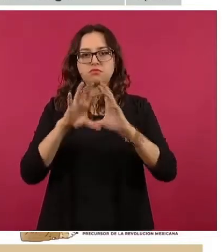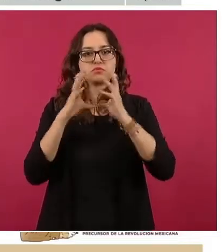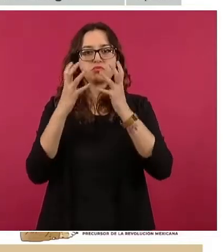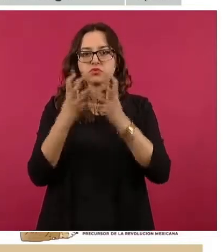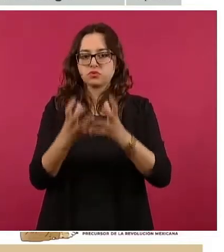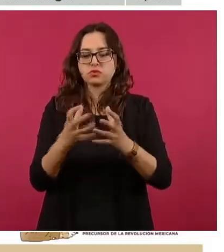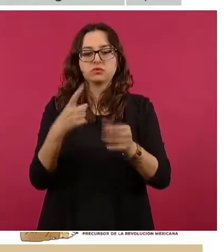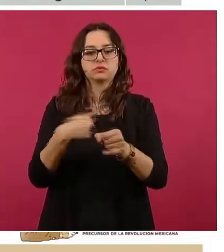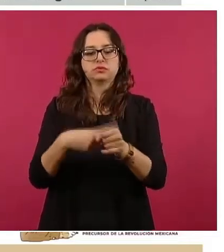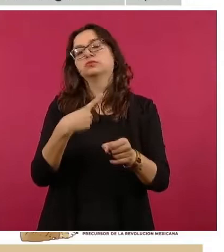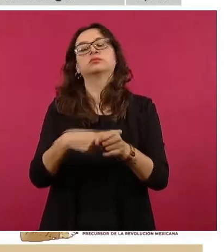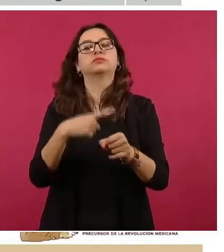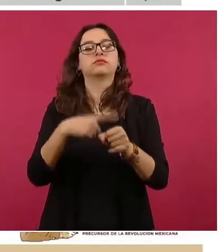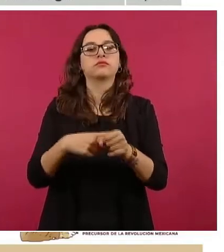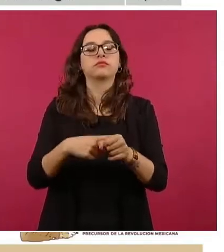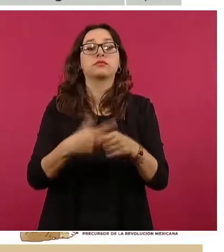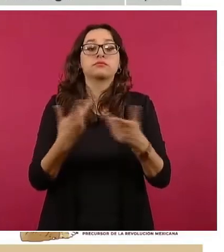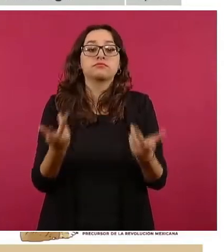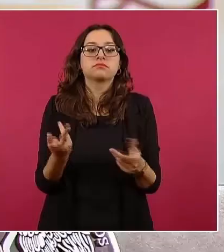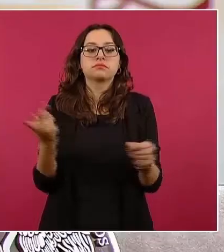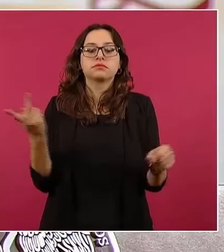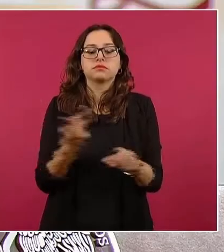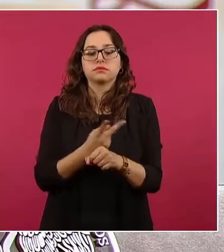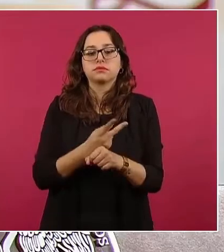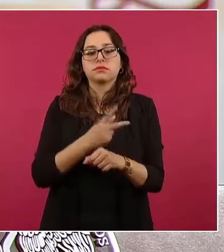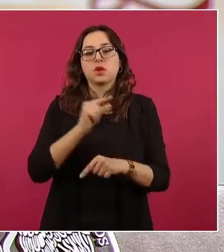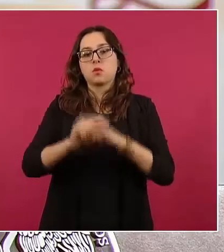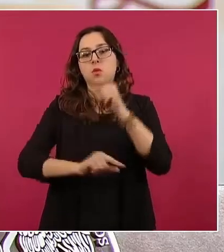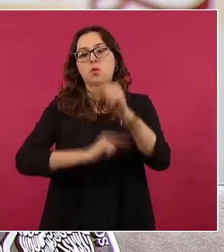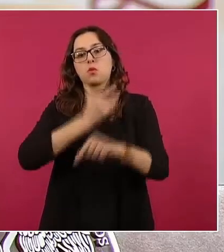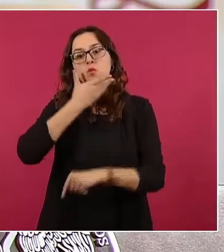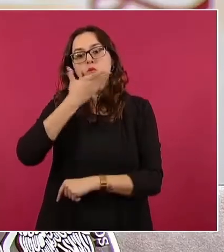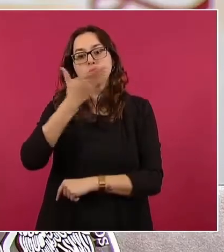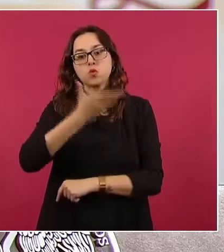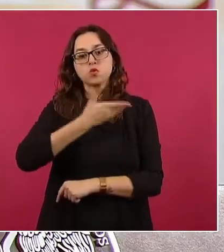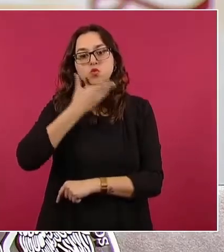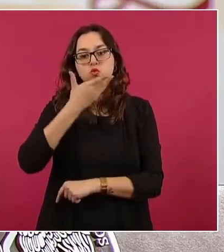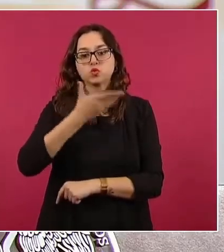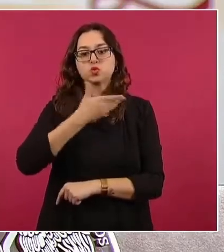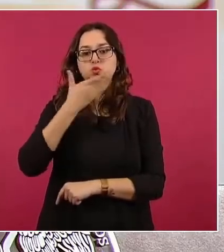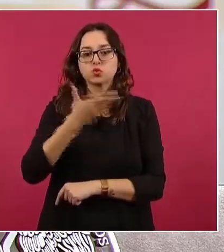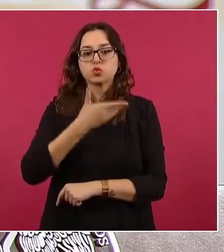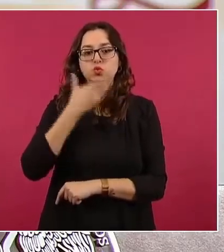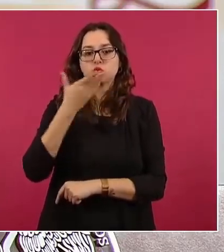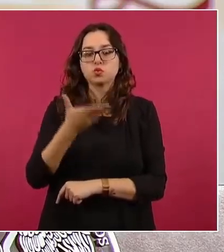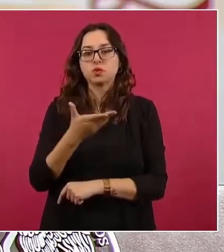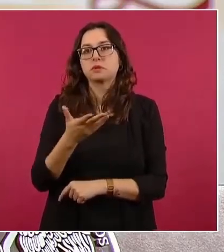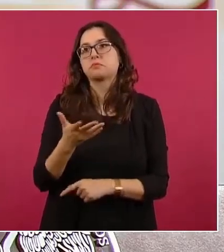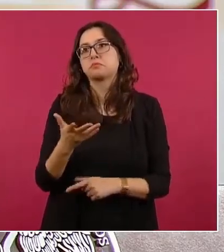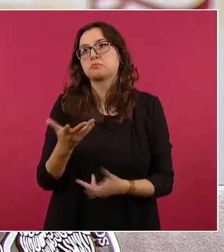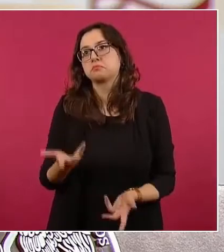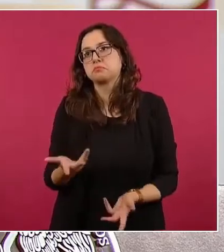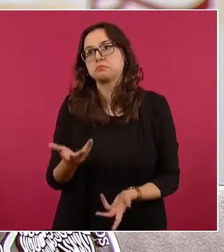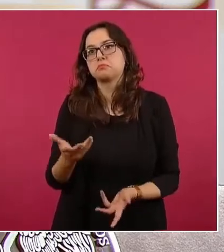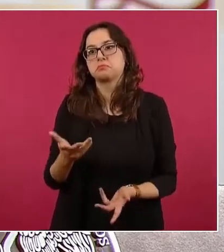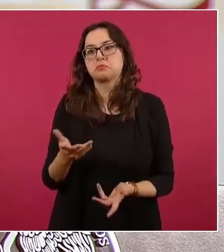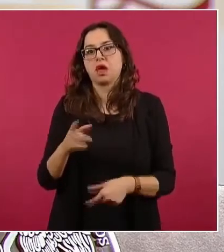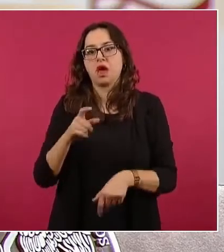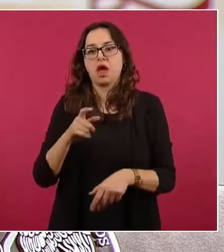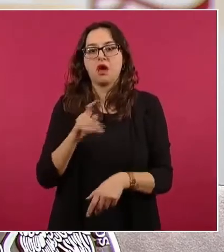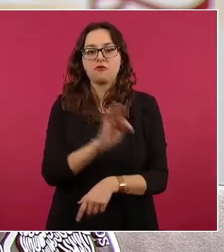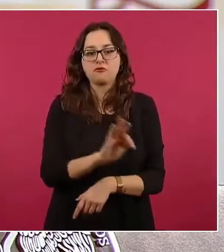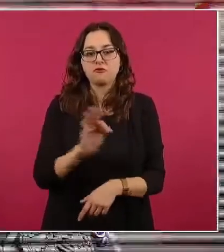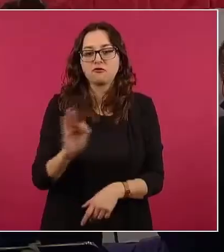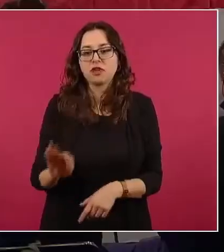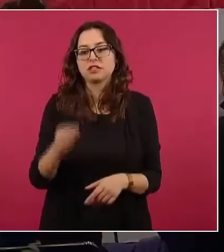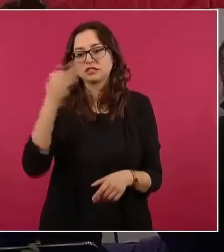tendencia que se está configurando en el mundo es donde ya empiezan a existir olas que pudieran sincronizarse con